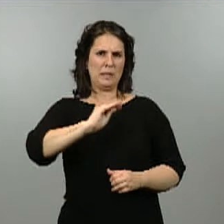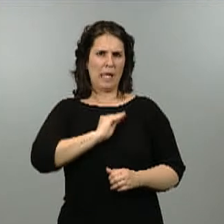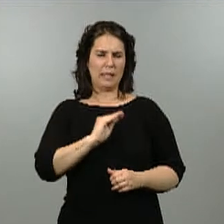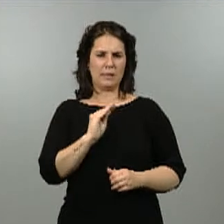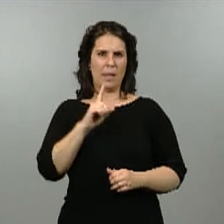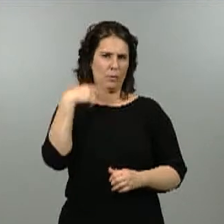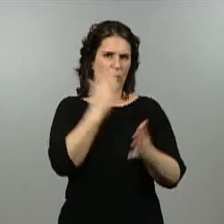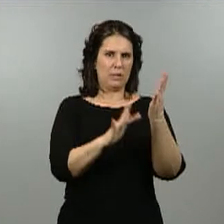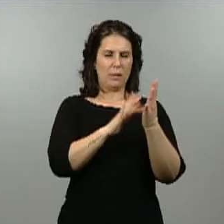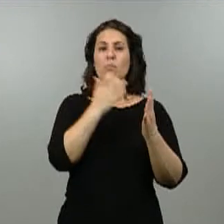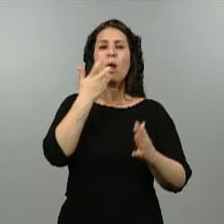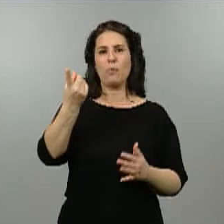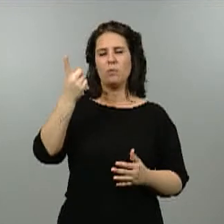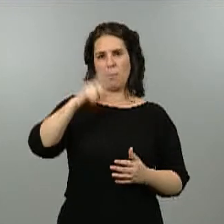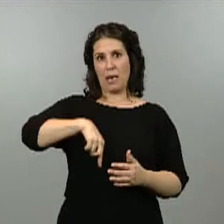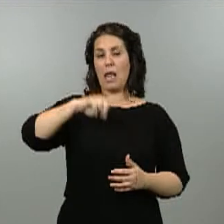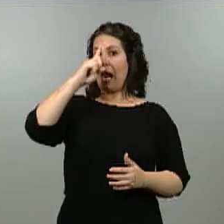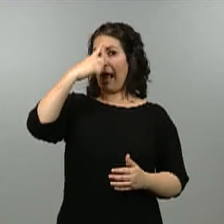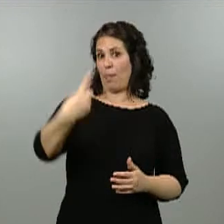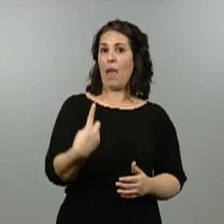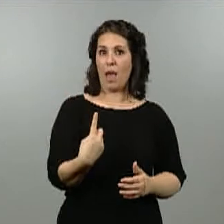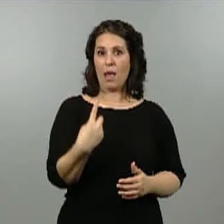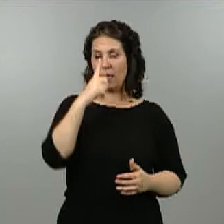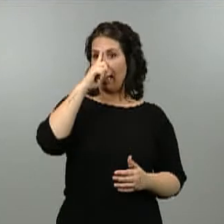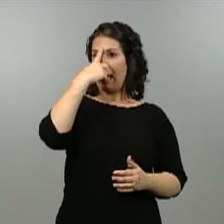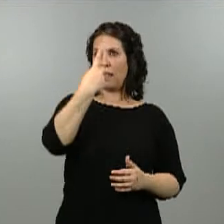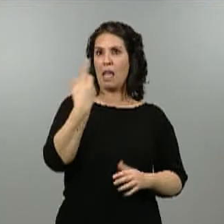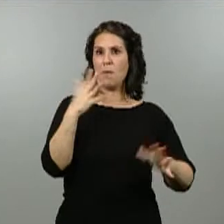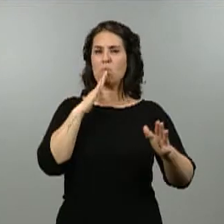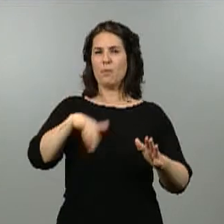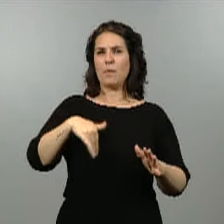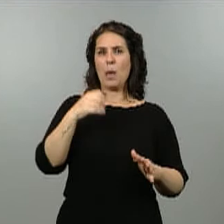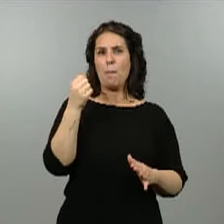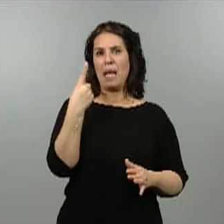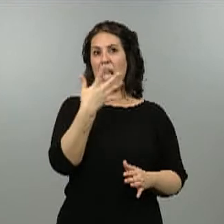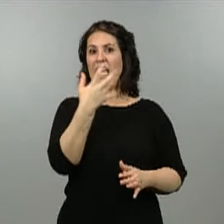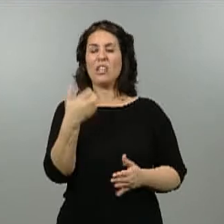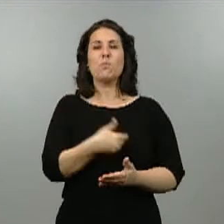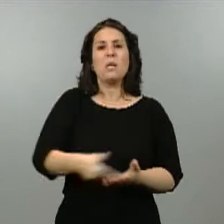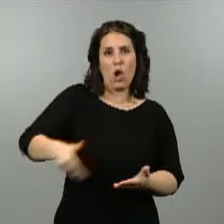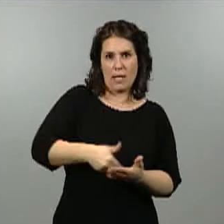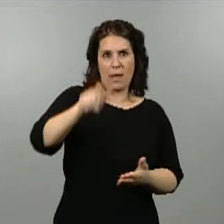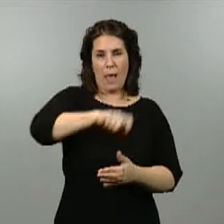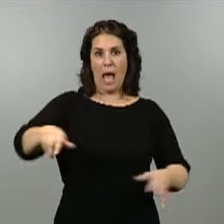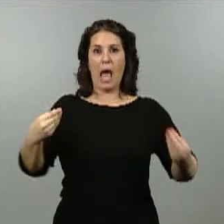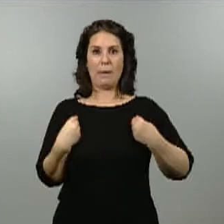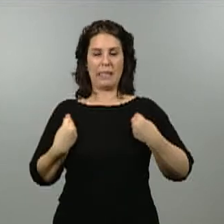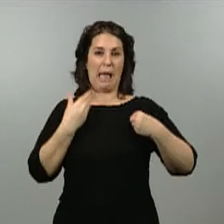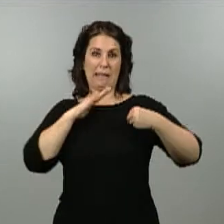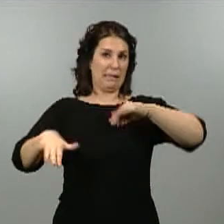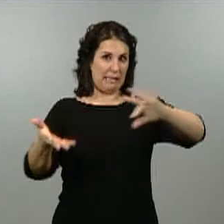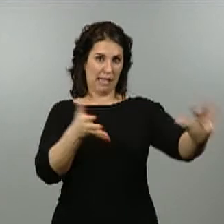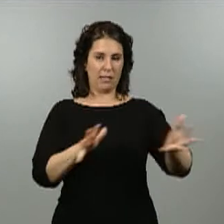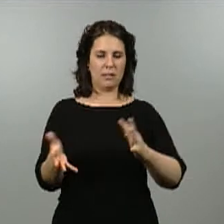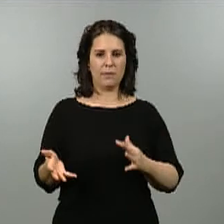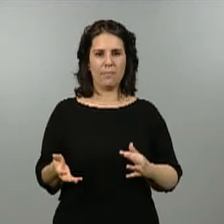como la India, que tiene cerca de 1.500 millones de habitantes aproximadamente, y que por lo tanto es un